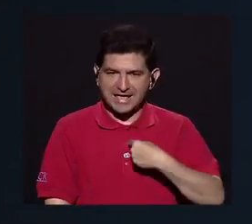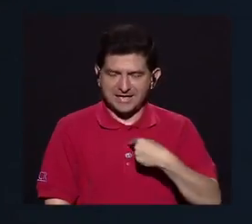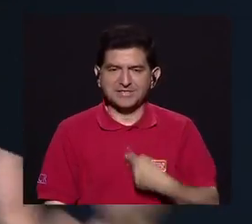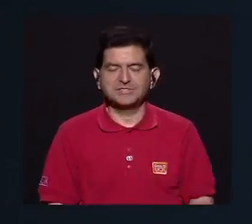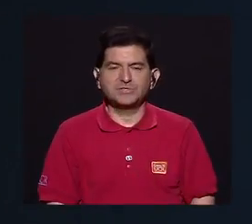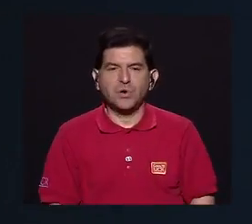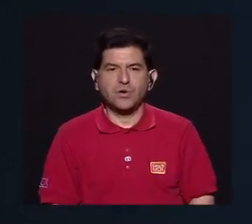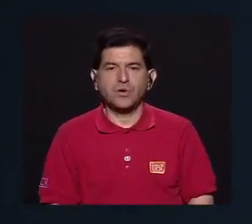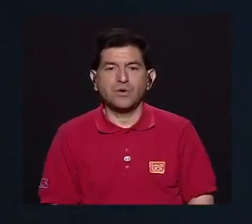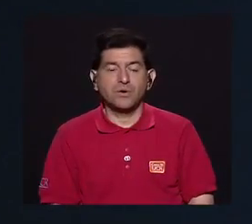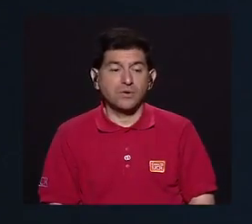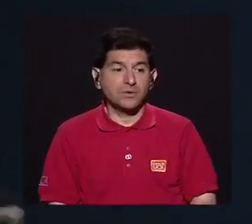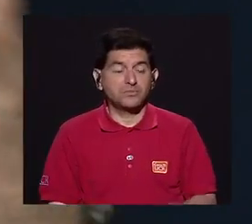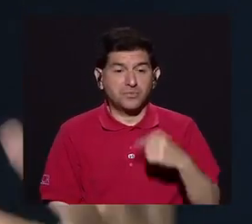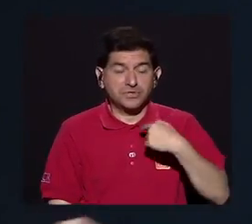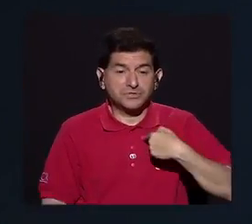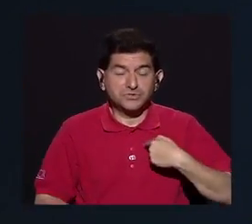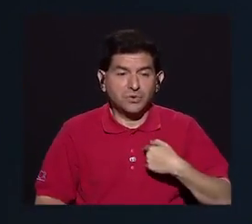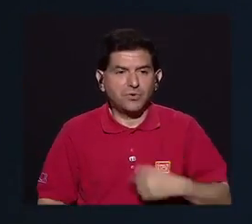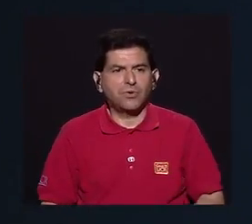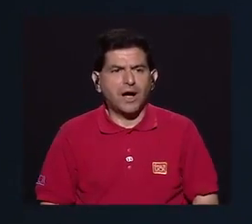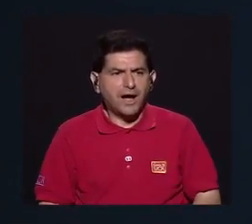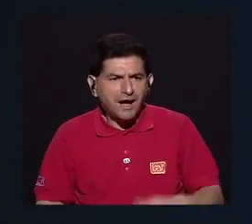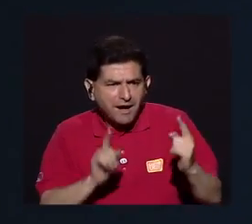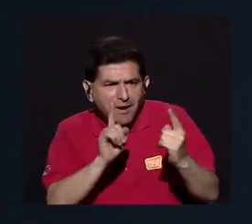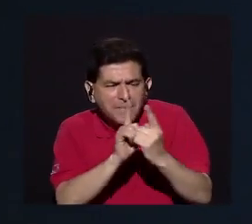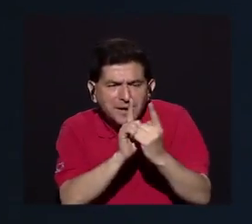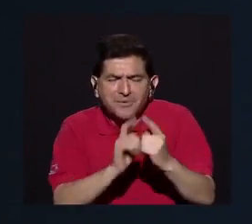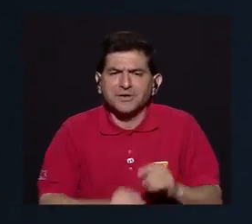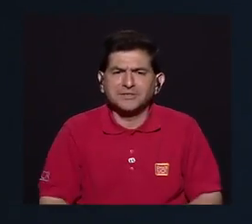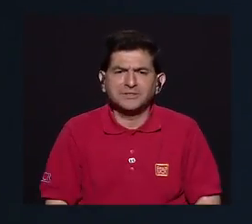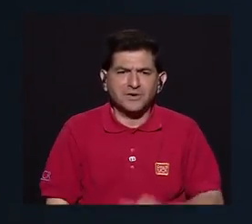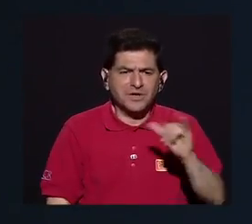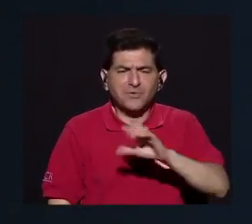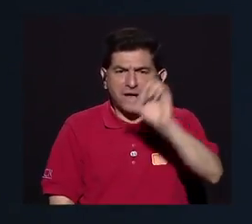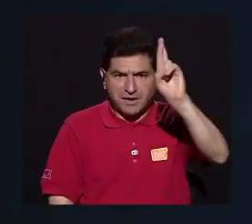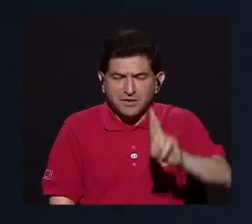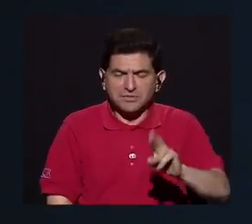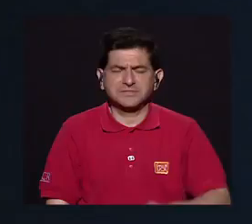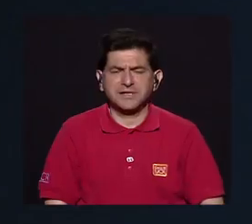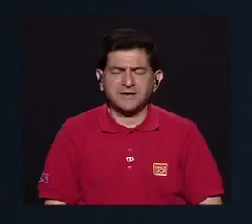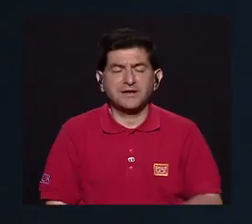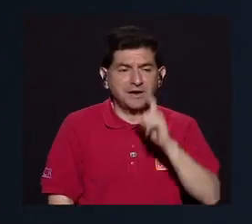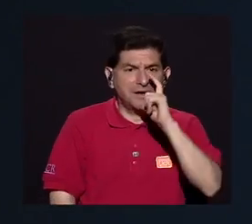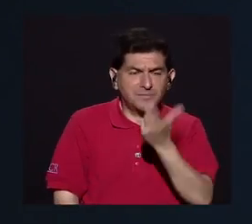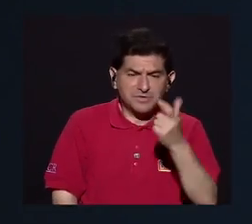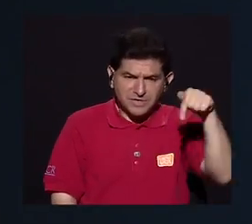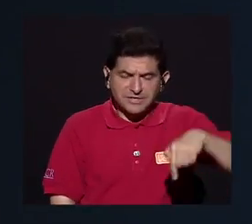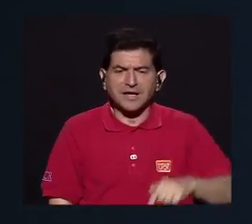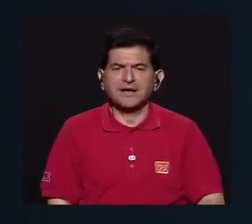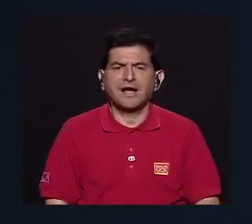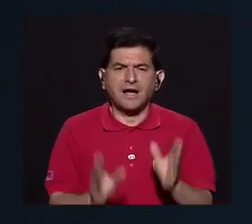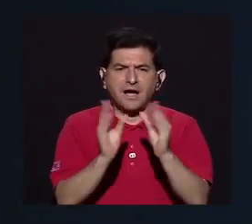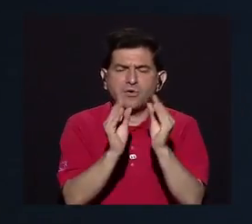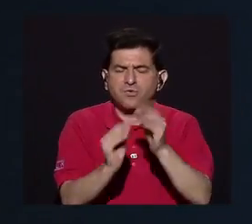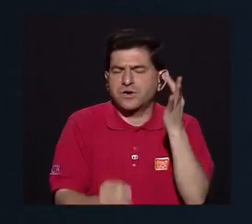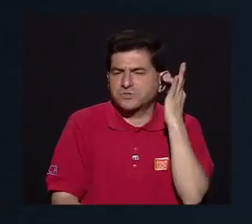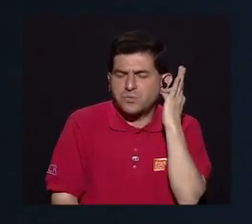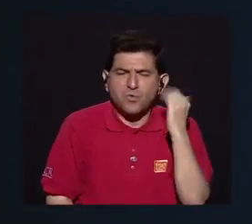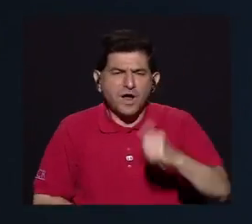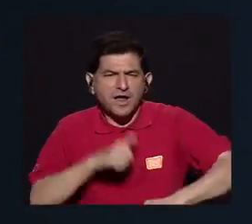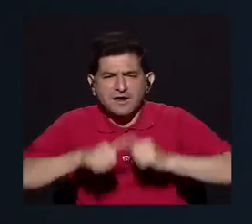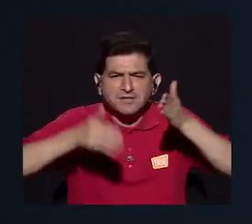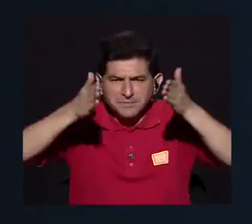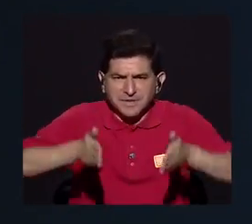con Michelangelo y los artistas del Renacimiento me encuentro mucho, y después Costa Rica, porque llegué a Costa Rica por fortuna a un congreso de mujeres